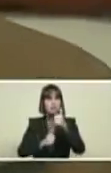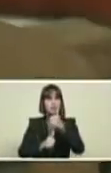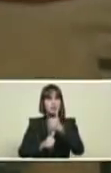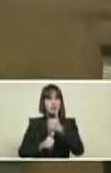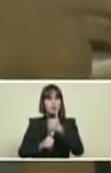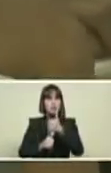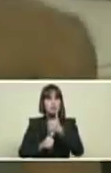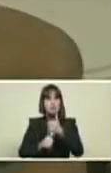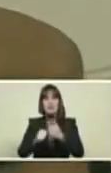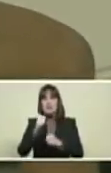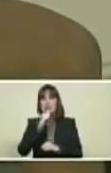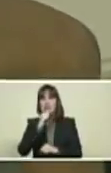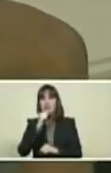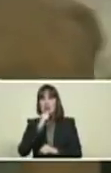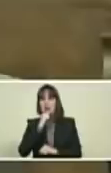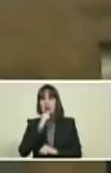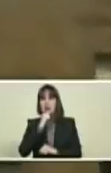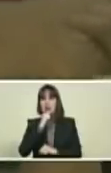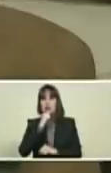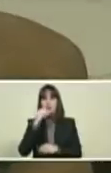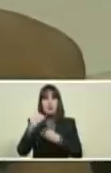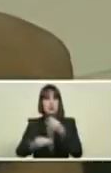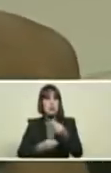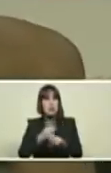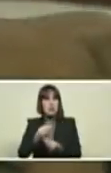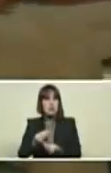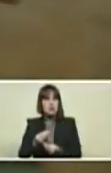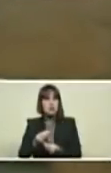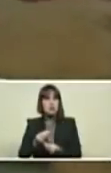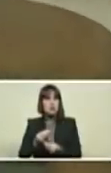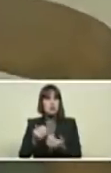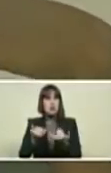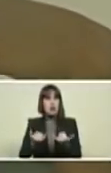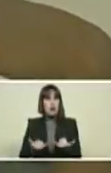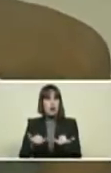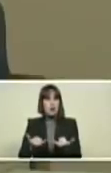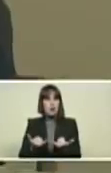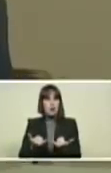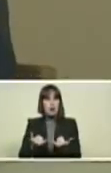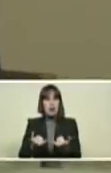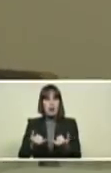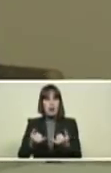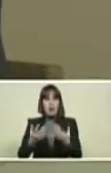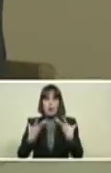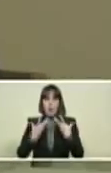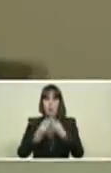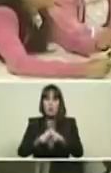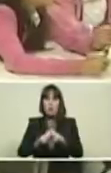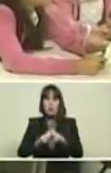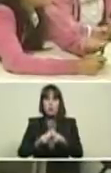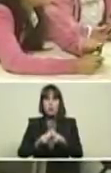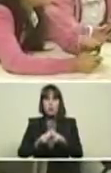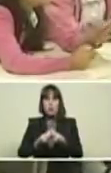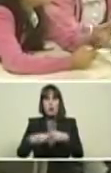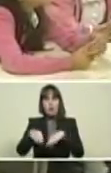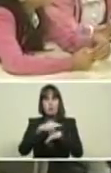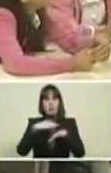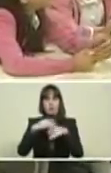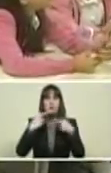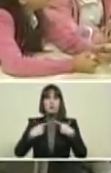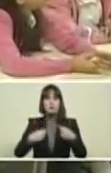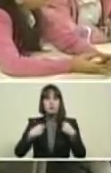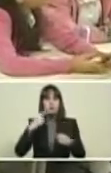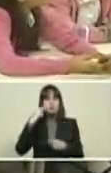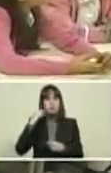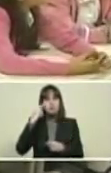Orozco, quien vino comisionada por nuestro hermano Aristóbulo Isturiz para que demos inicio a este